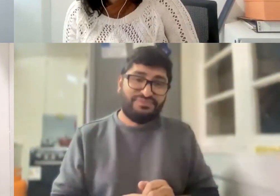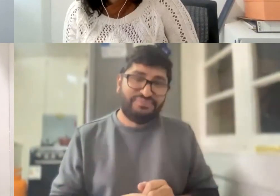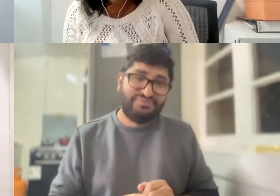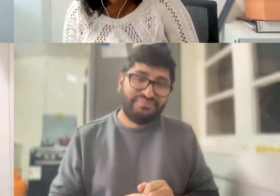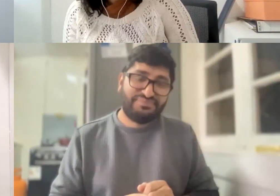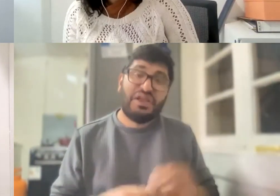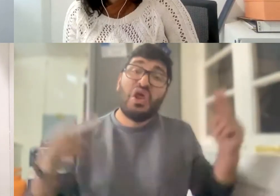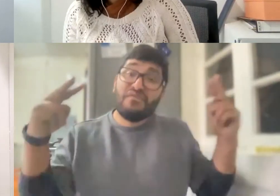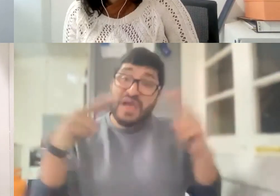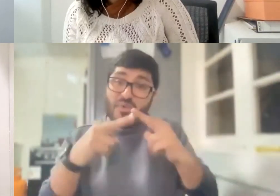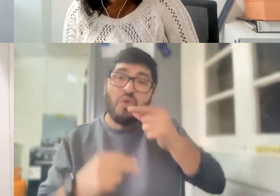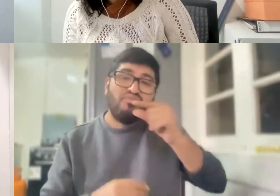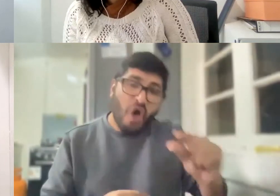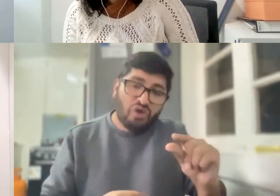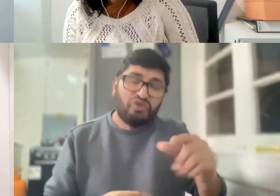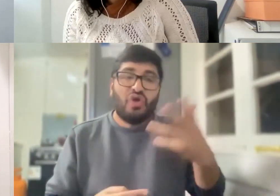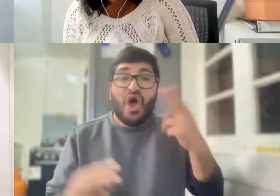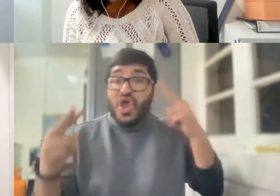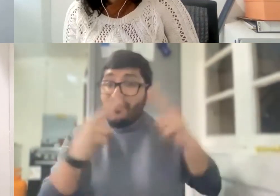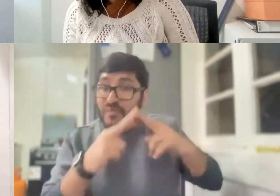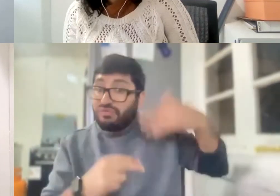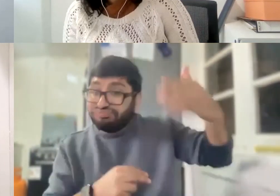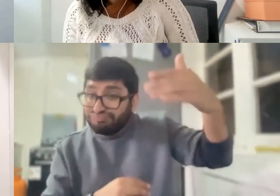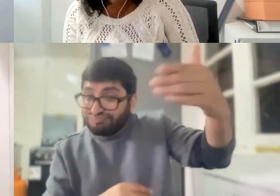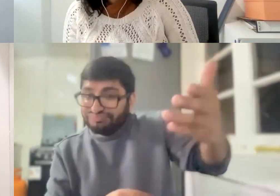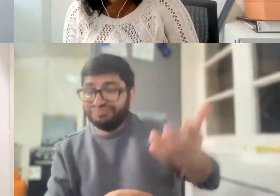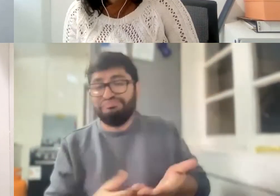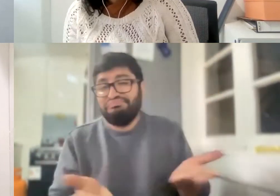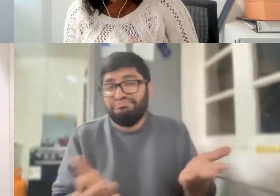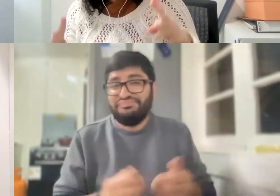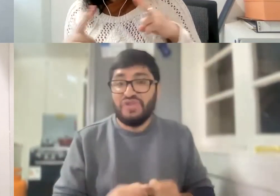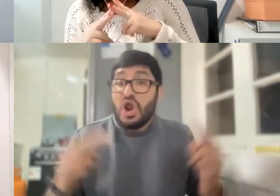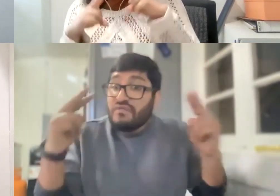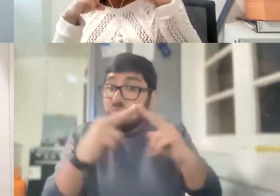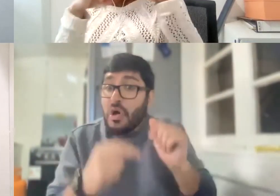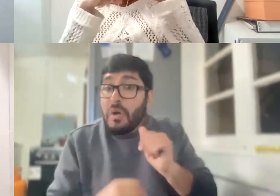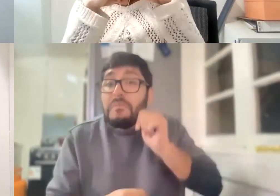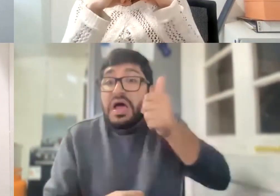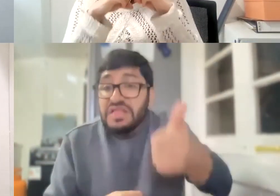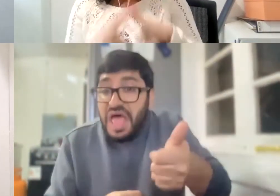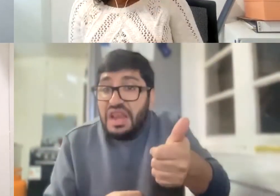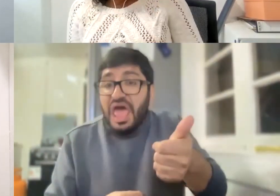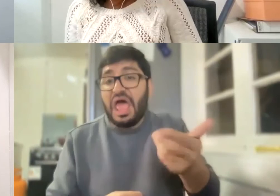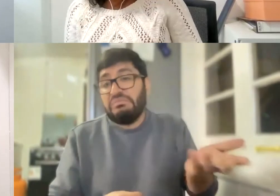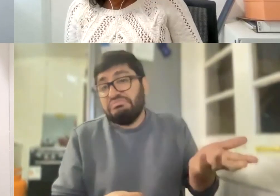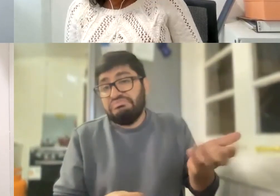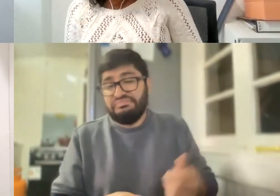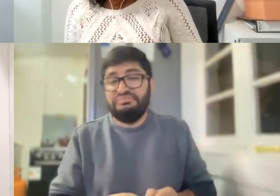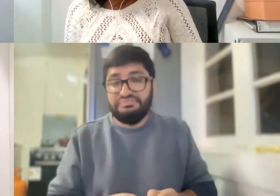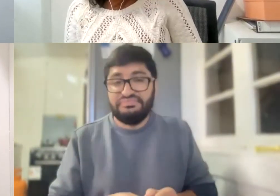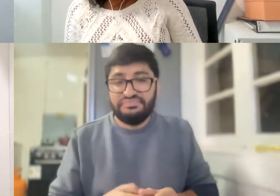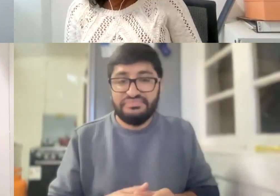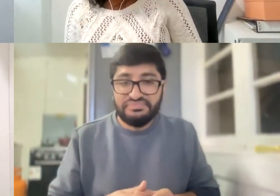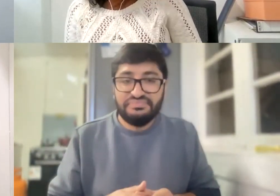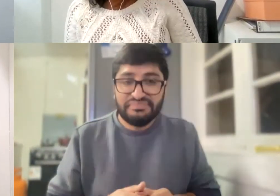Es como un básico y nos vemos pronto. Nos vemos en un próximo conversatorio o